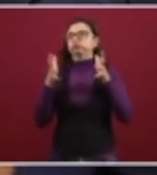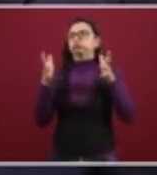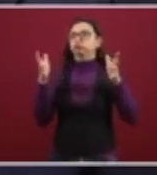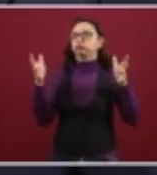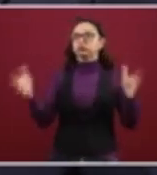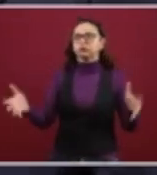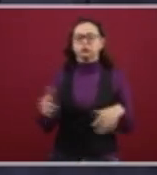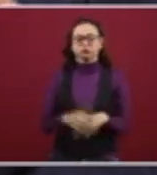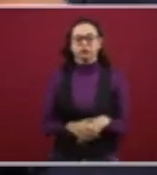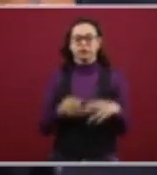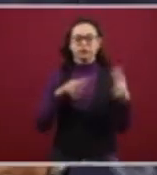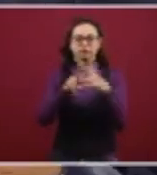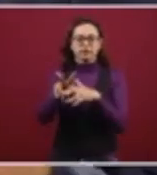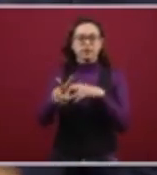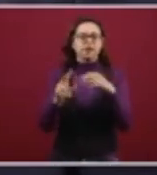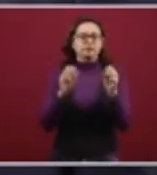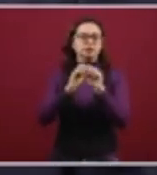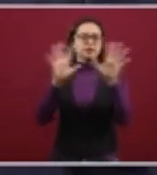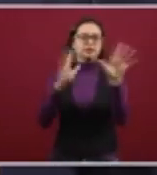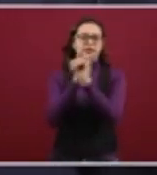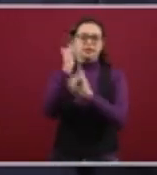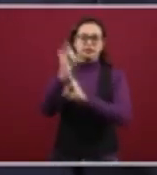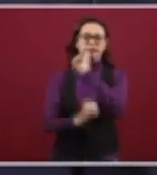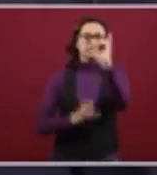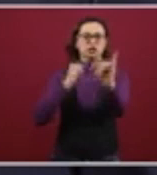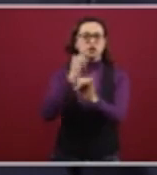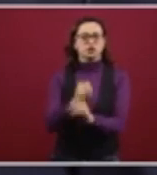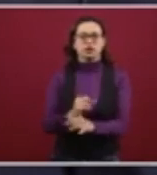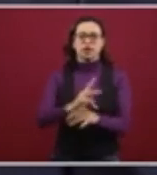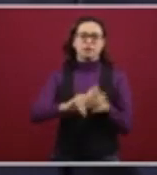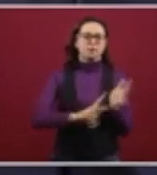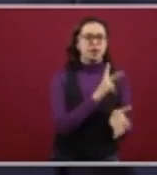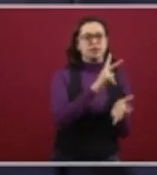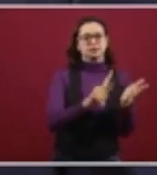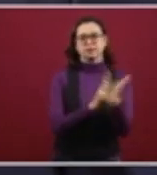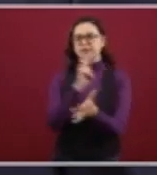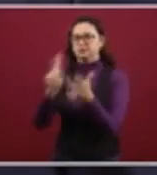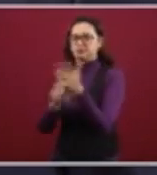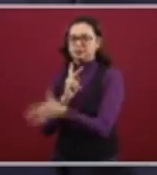Transparencia Internacional hace una encuesta,